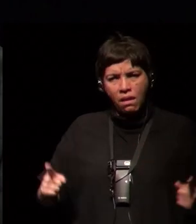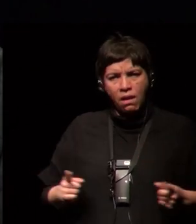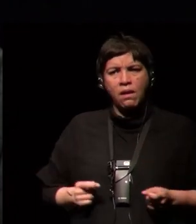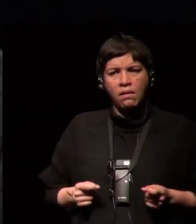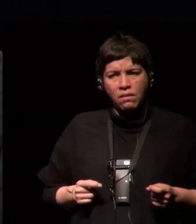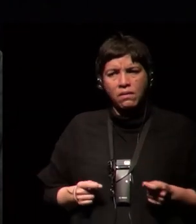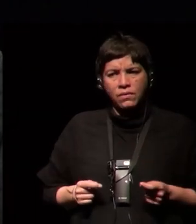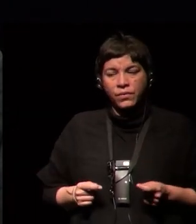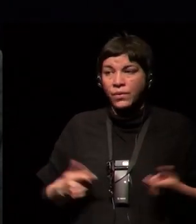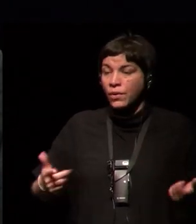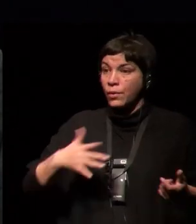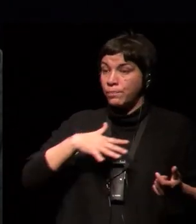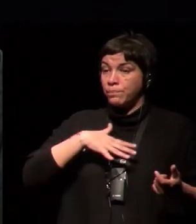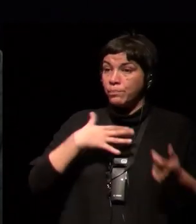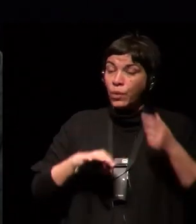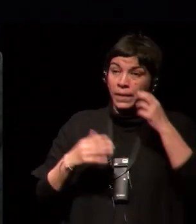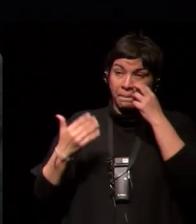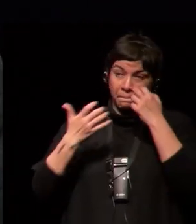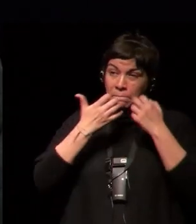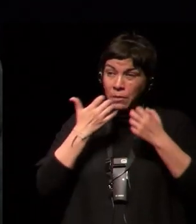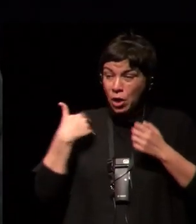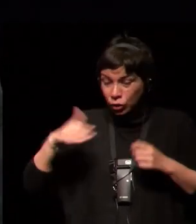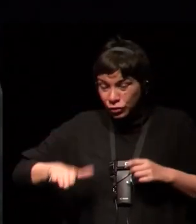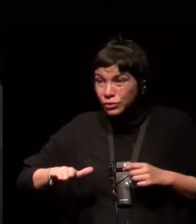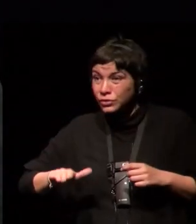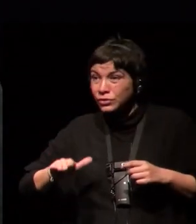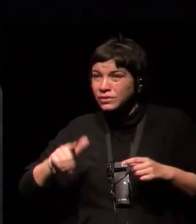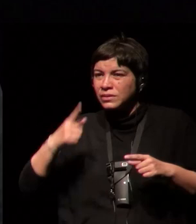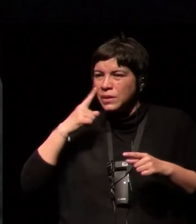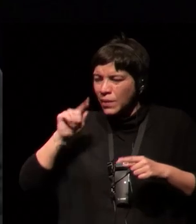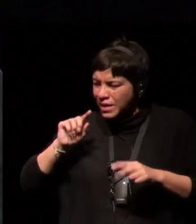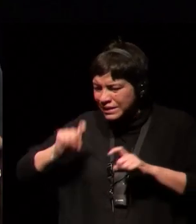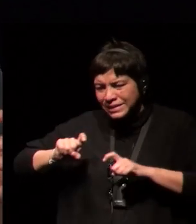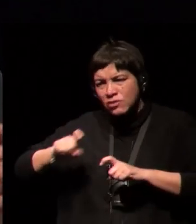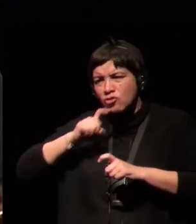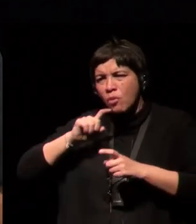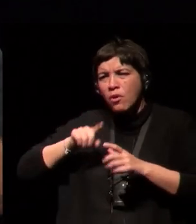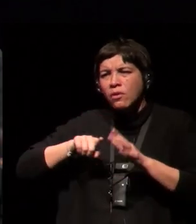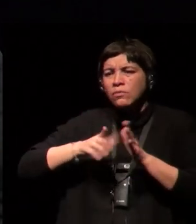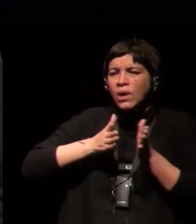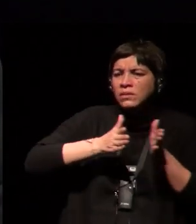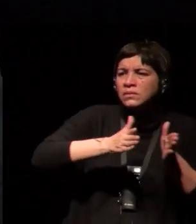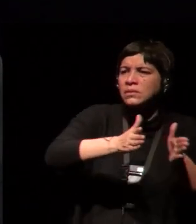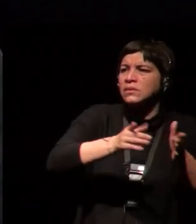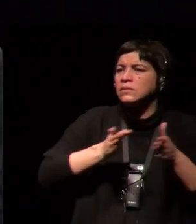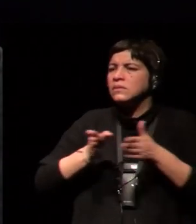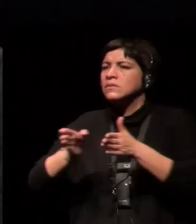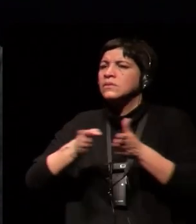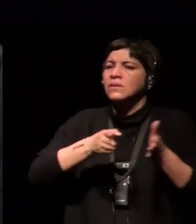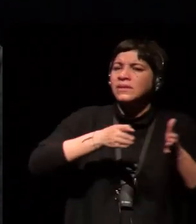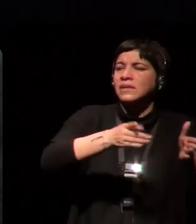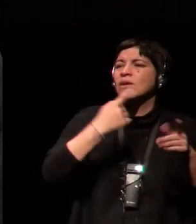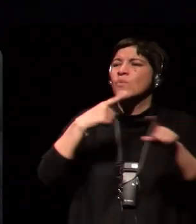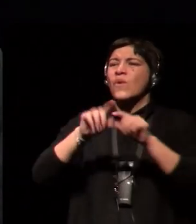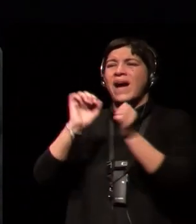cuando eran pequeños y ver cómo ellos hubieran podido seguir otra trayectoria para evitar la cárcel. Y